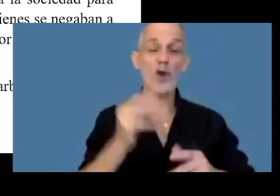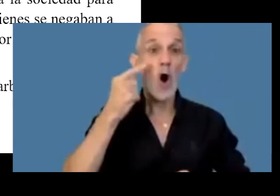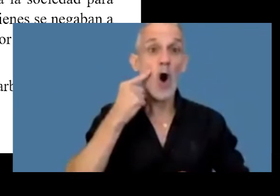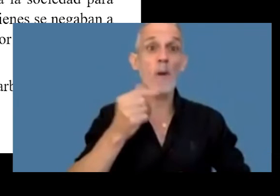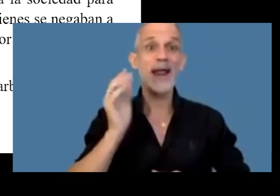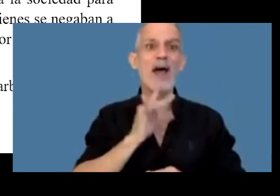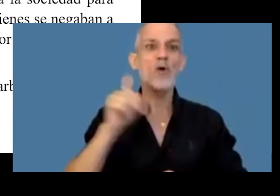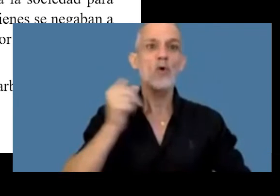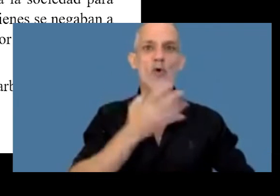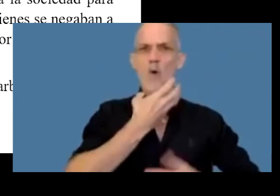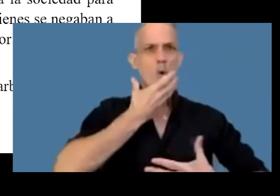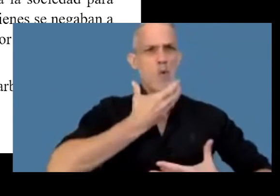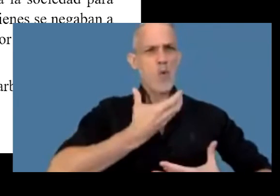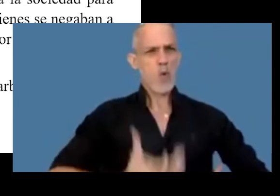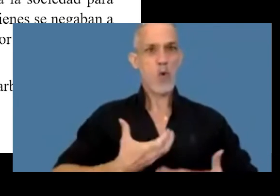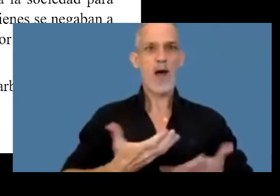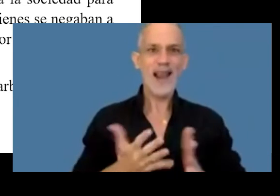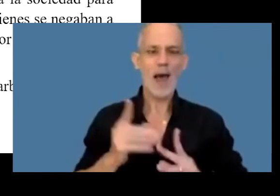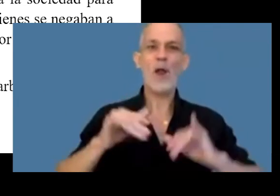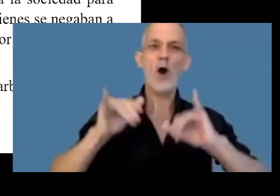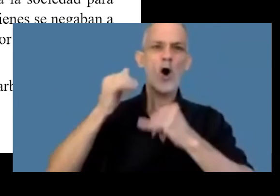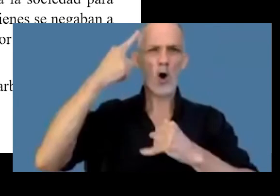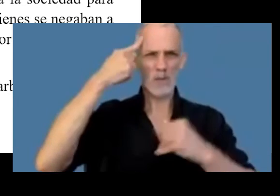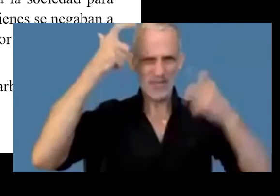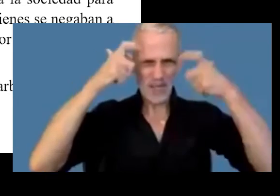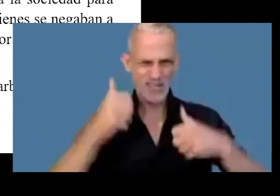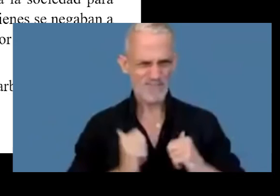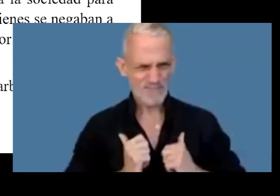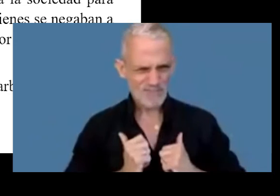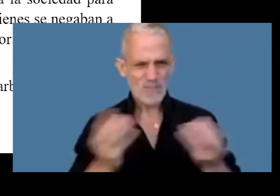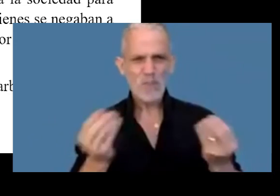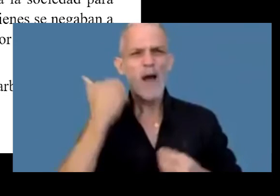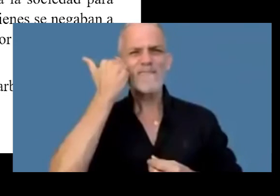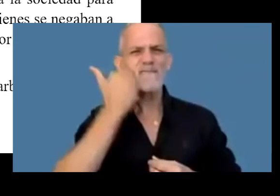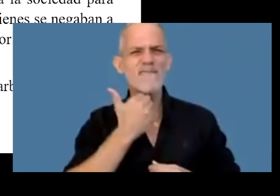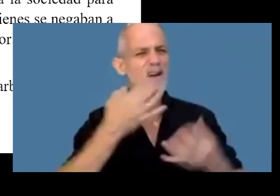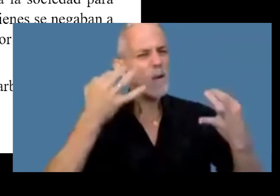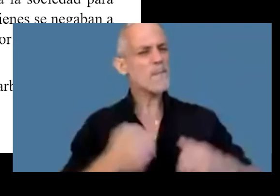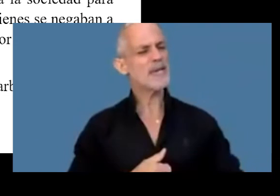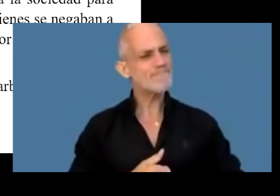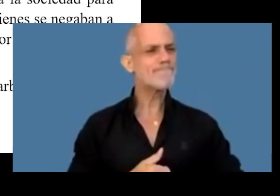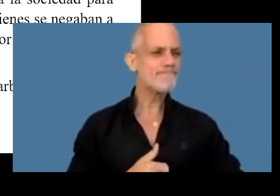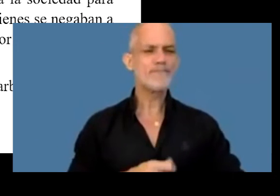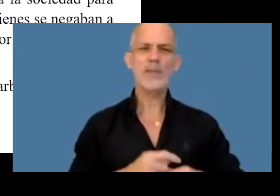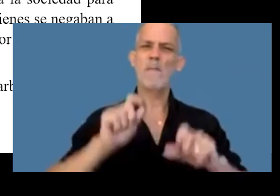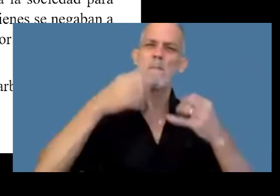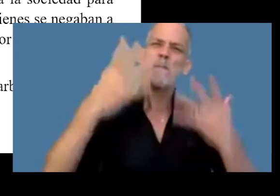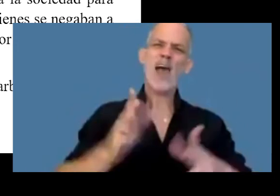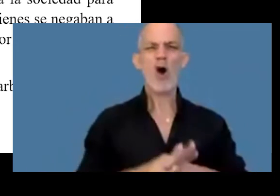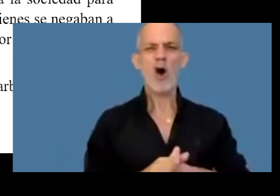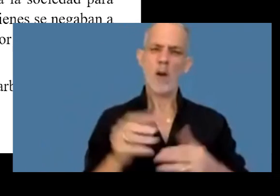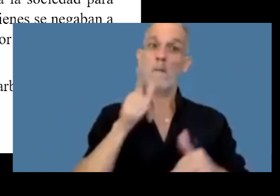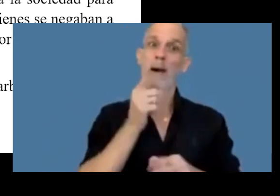lucido largas barbas, pero el joven zar pensaba que ir bien afeitado y pulcro daba un aspecto más occidental y